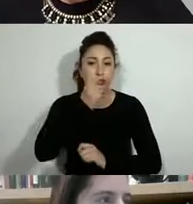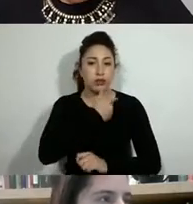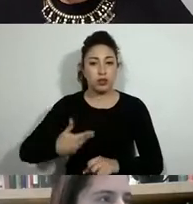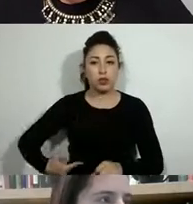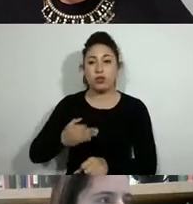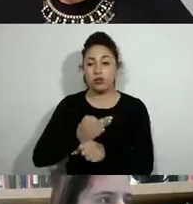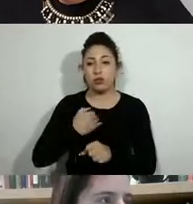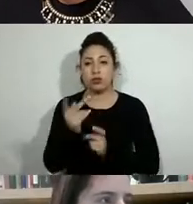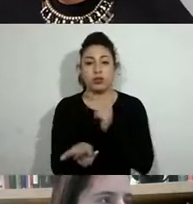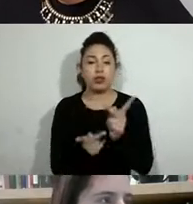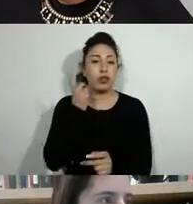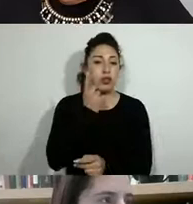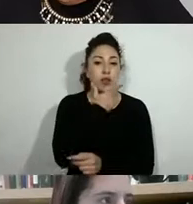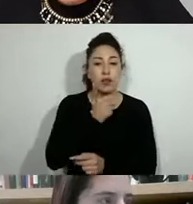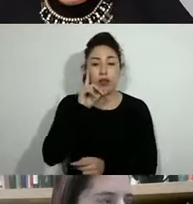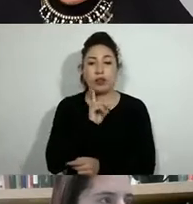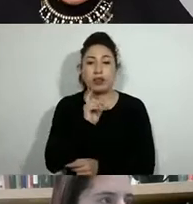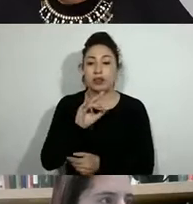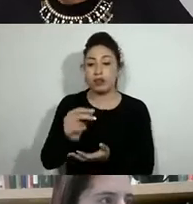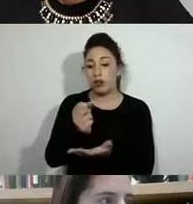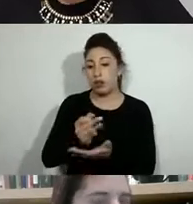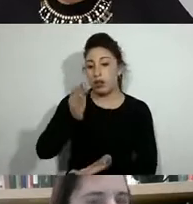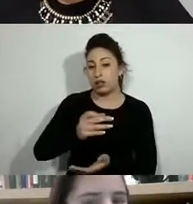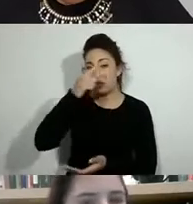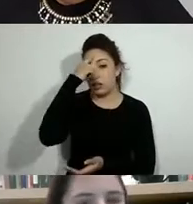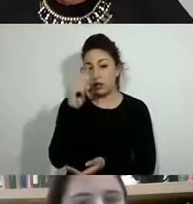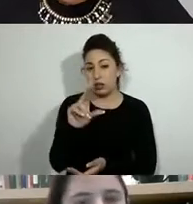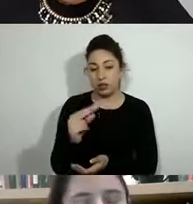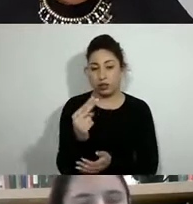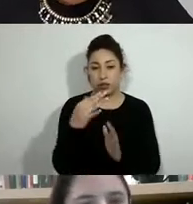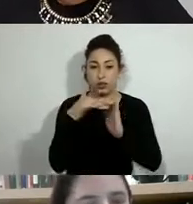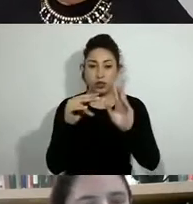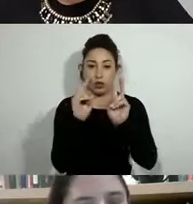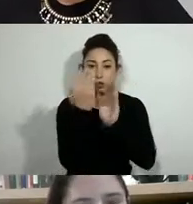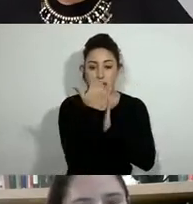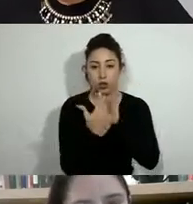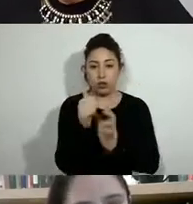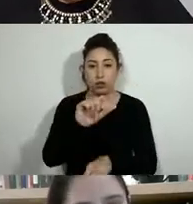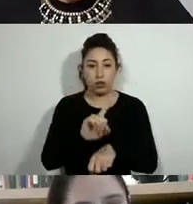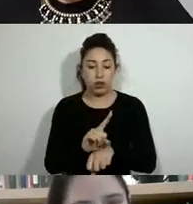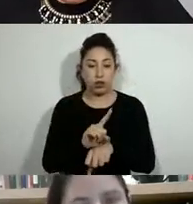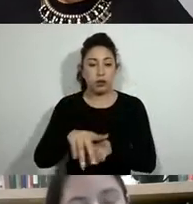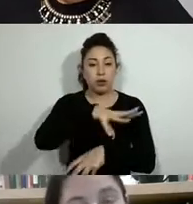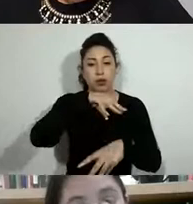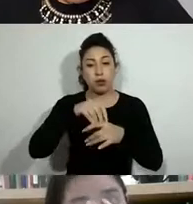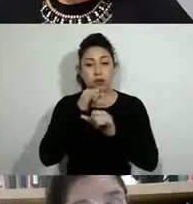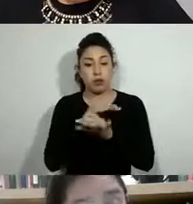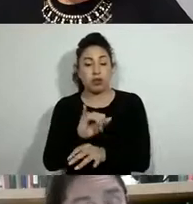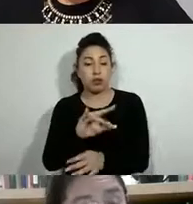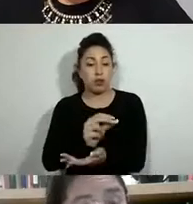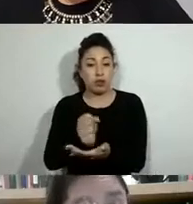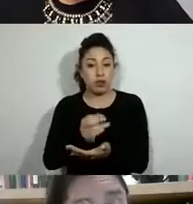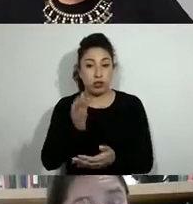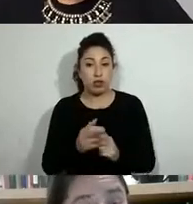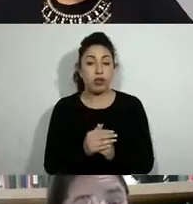se pregunta a las y los diputados si es de obviarse la lectura del orden del día y aprobarla en sus términos. ¿Alguna diputada o diputado está